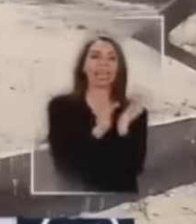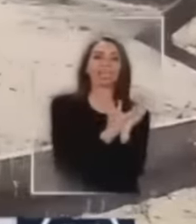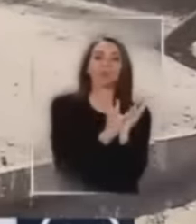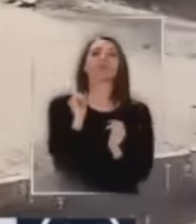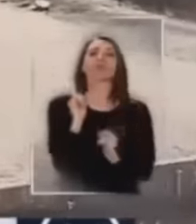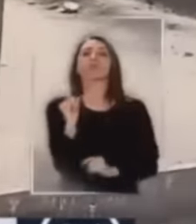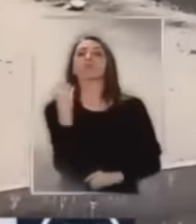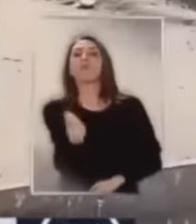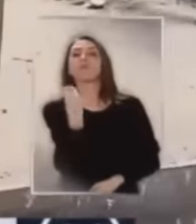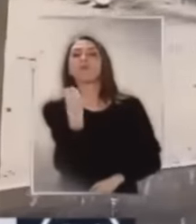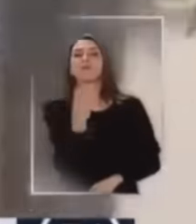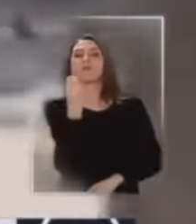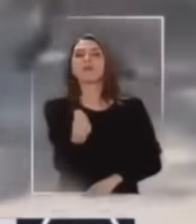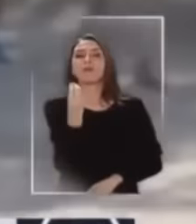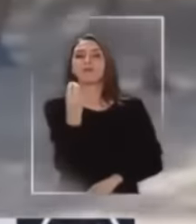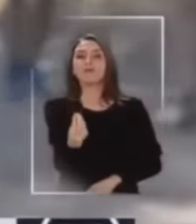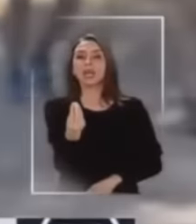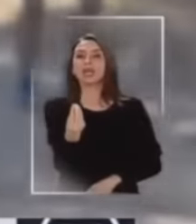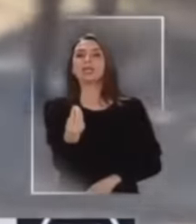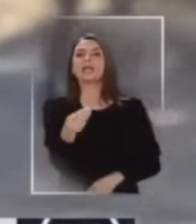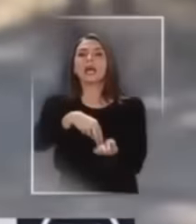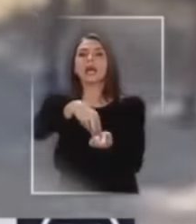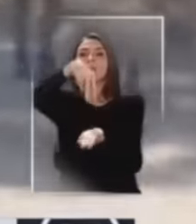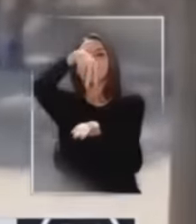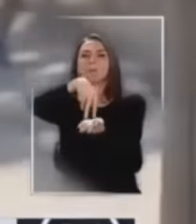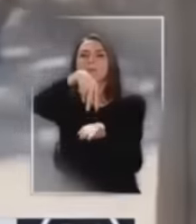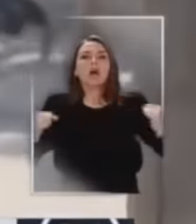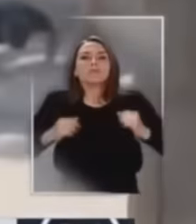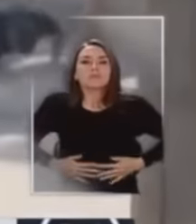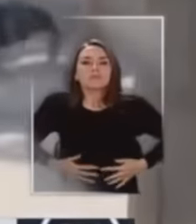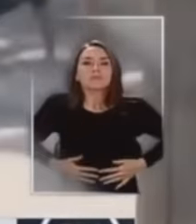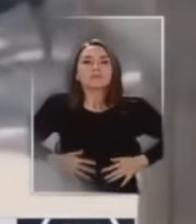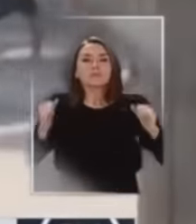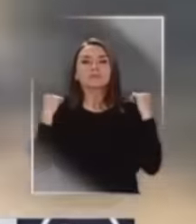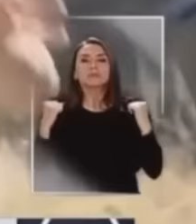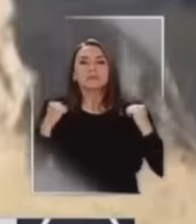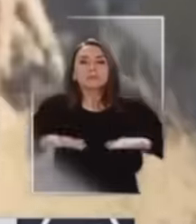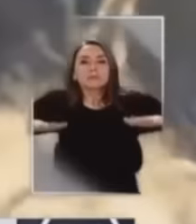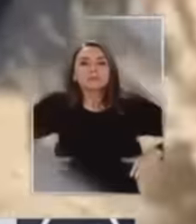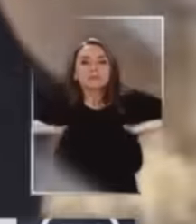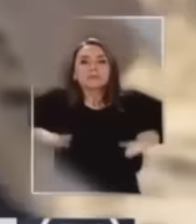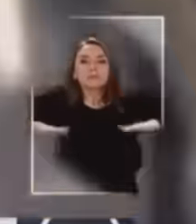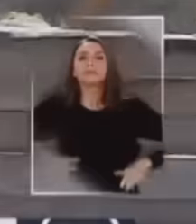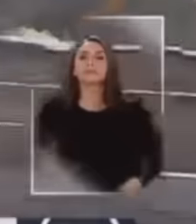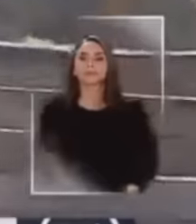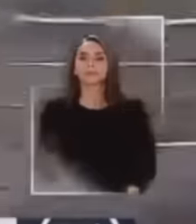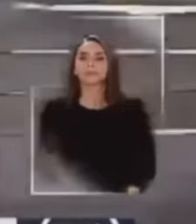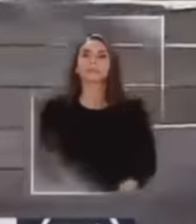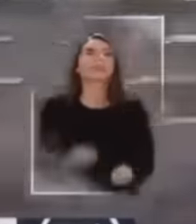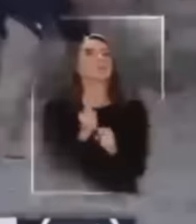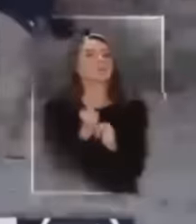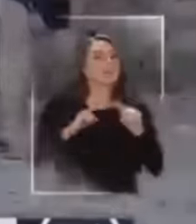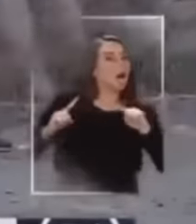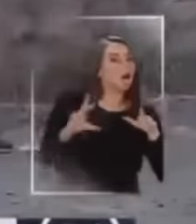claro. Es. Muy bien, muy bien, muy bien. Eleve las piernas, trabaje abdominales. Vamos, salimos ya. El trabajo